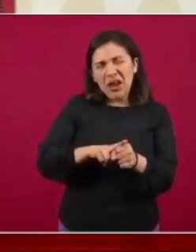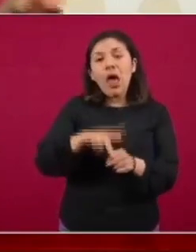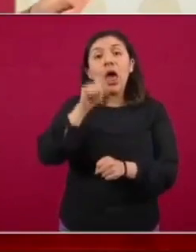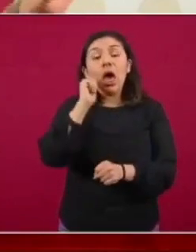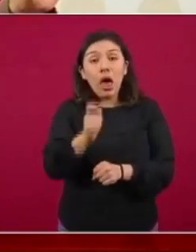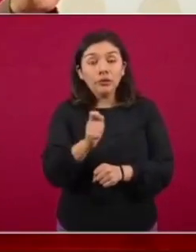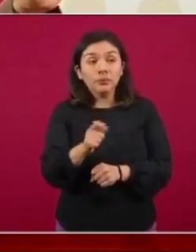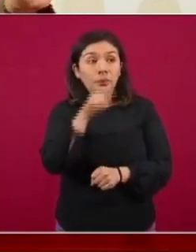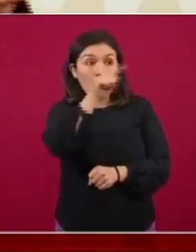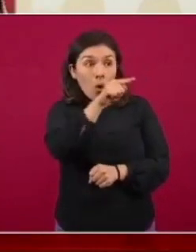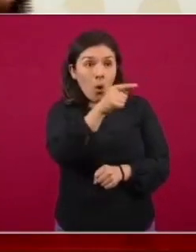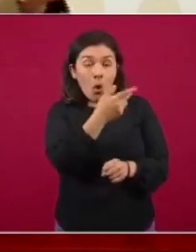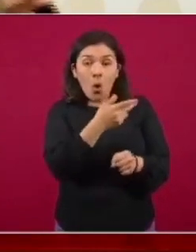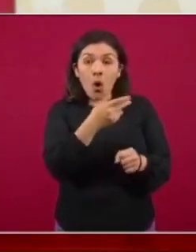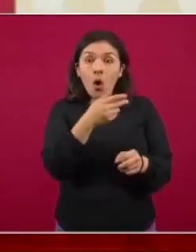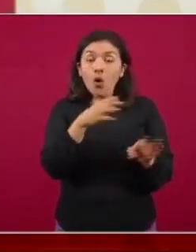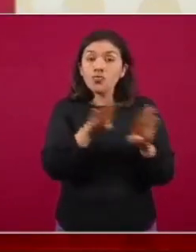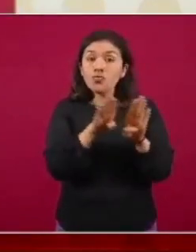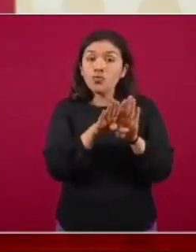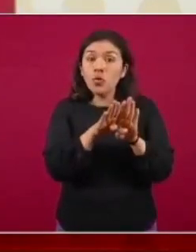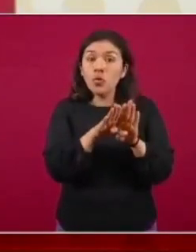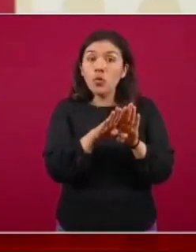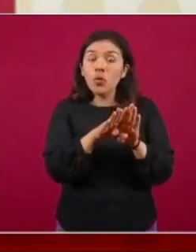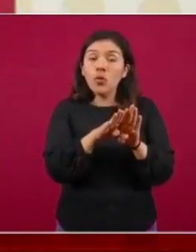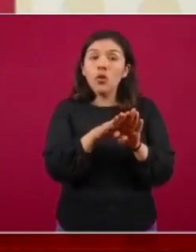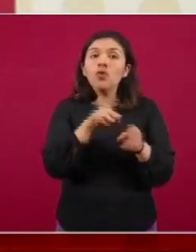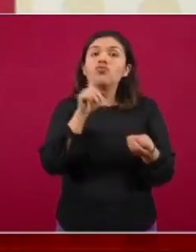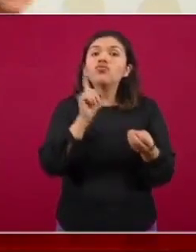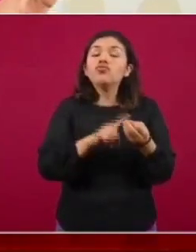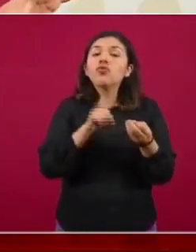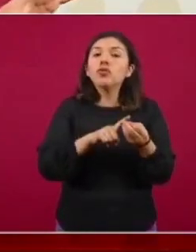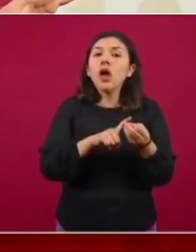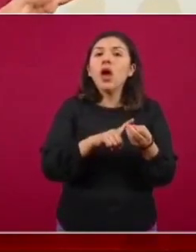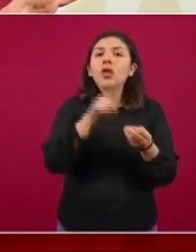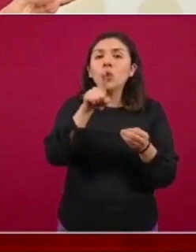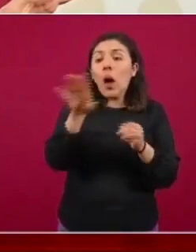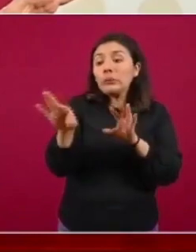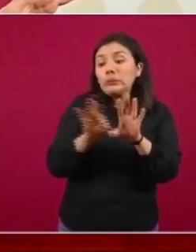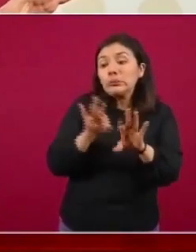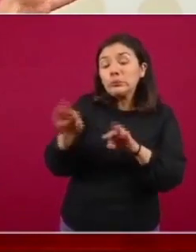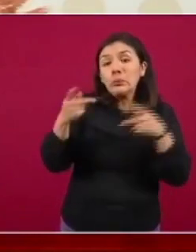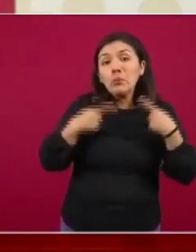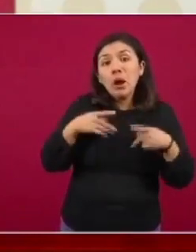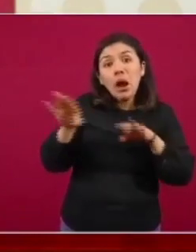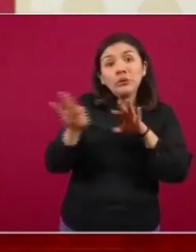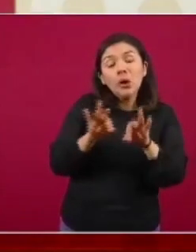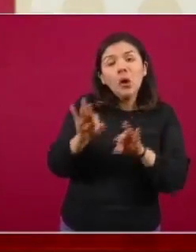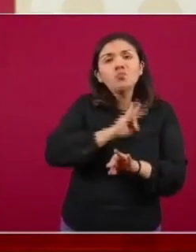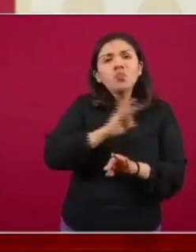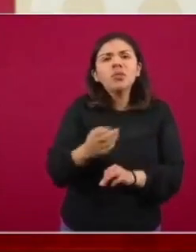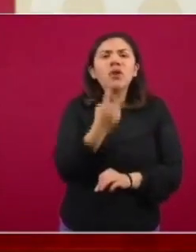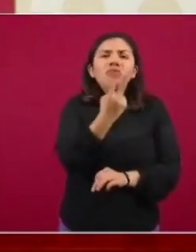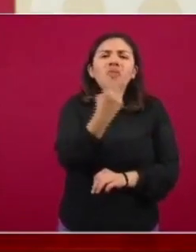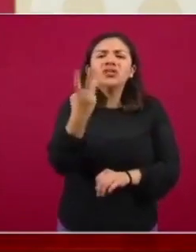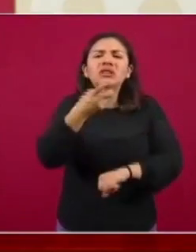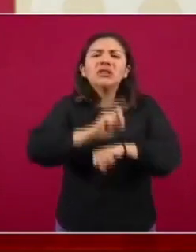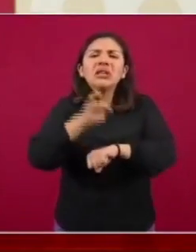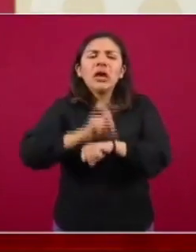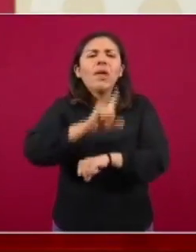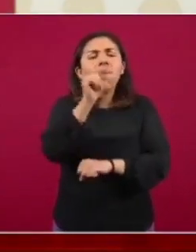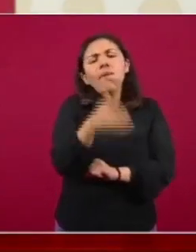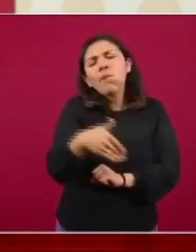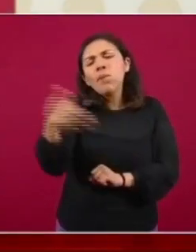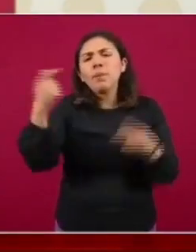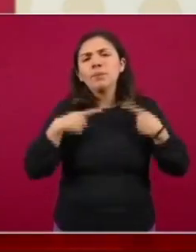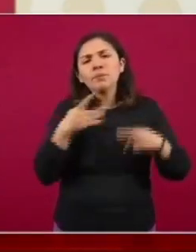no hagan intervenciones selectivas, ¿no? Porque si haces intervenciones selectivas, pues puede ser que sean 2 o 3 días y que se pueda ir